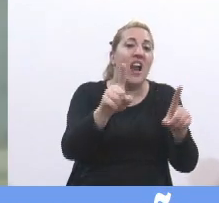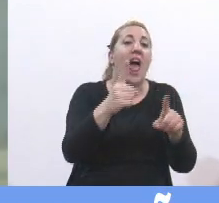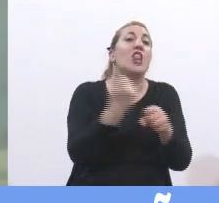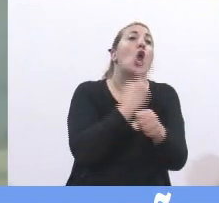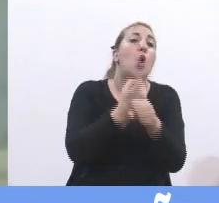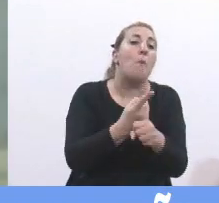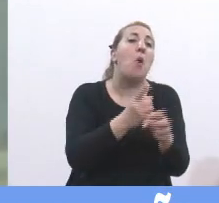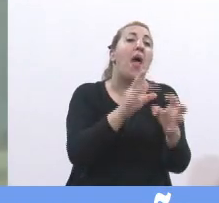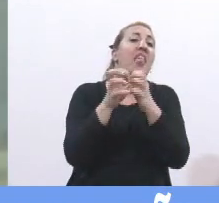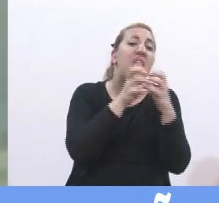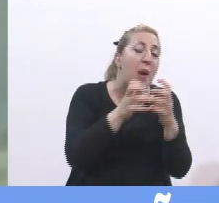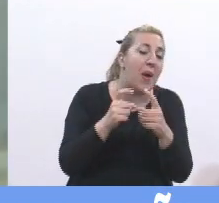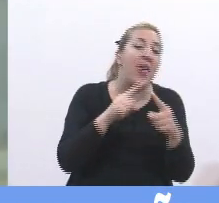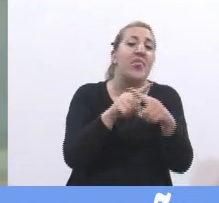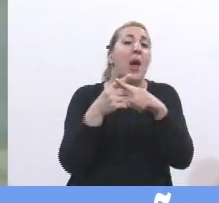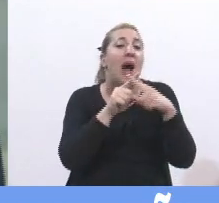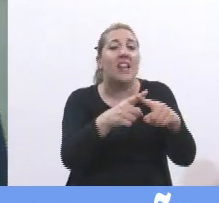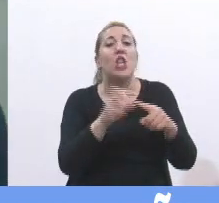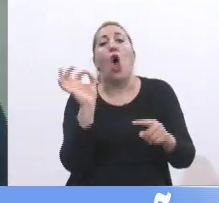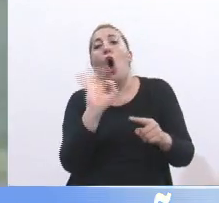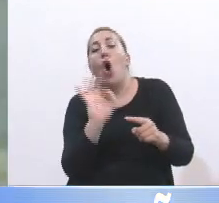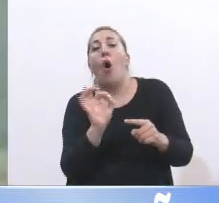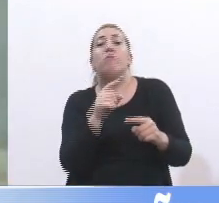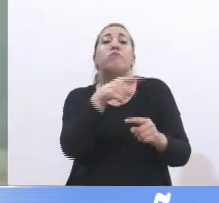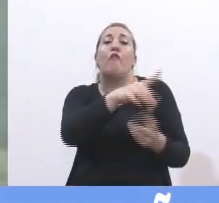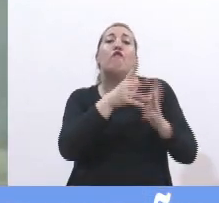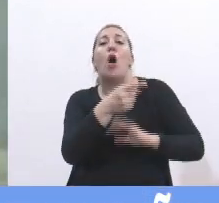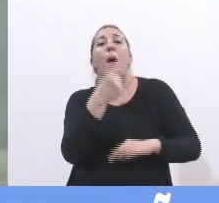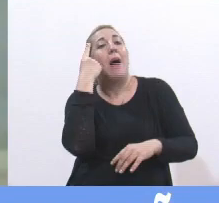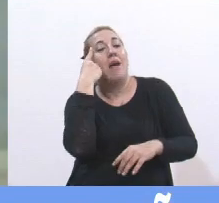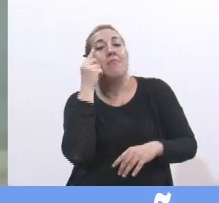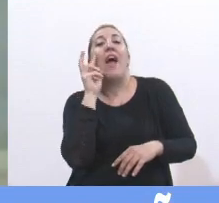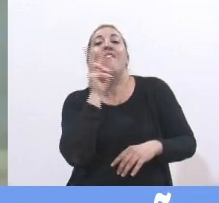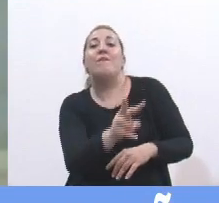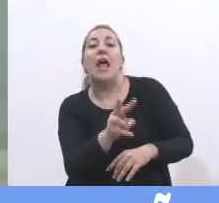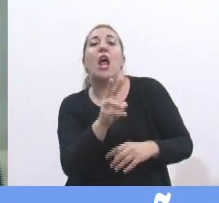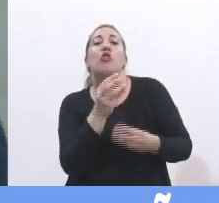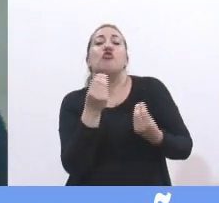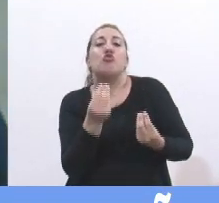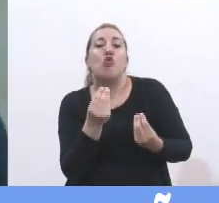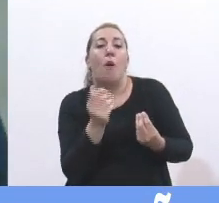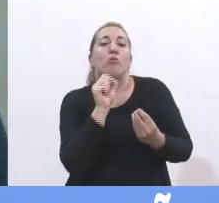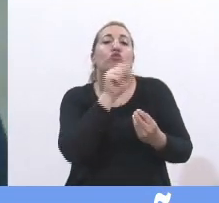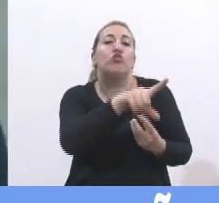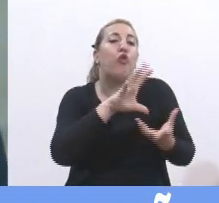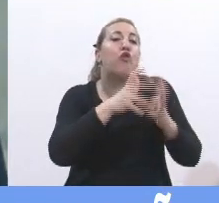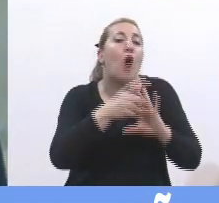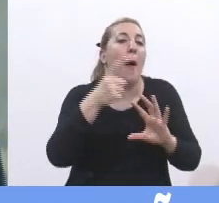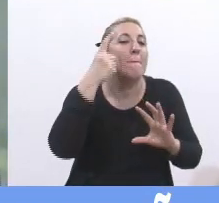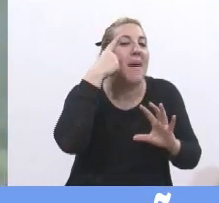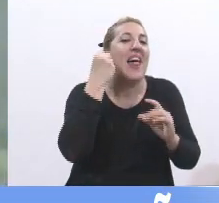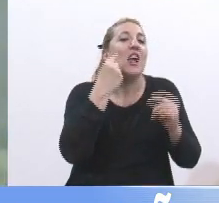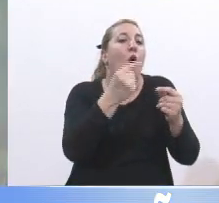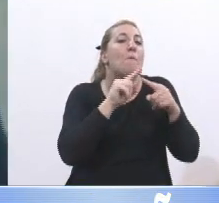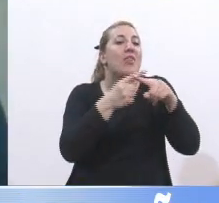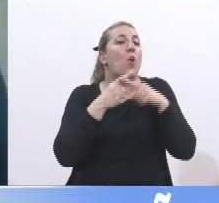debatir y de plantear desde la óptica que ellos tienen la mirada que le quieren dar a cada una de las discusiones